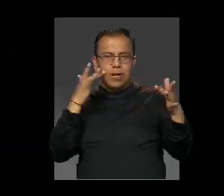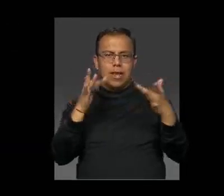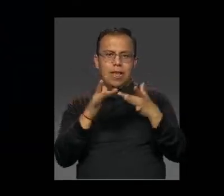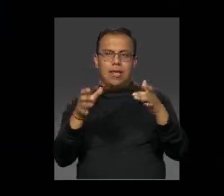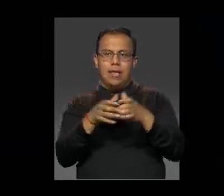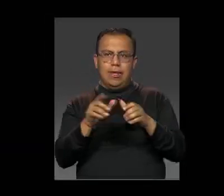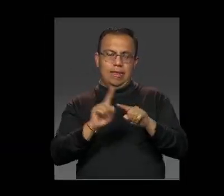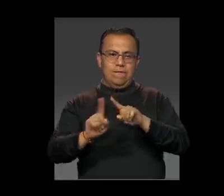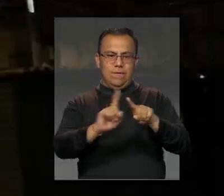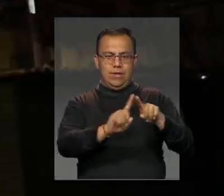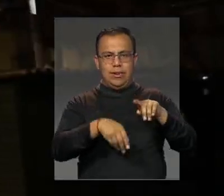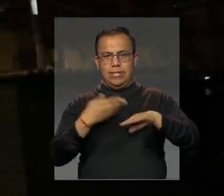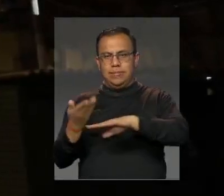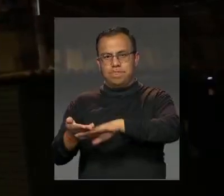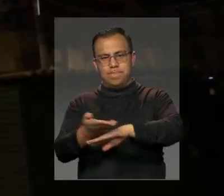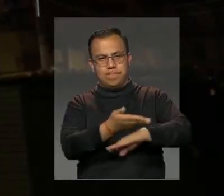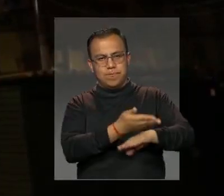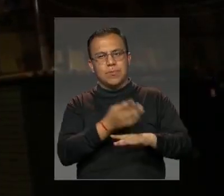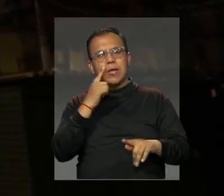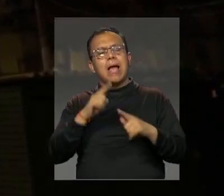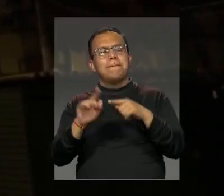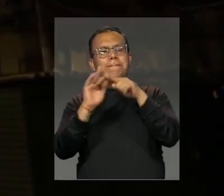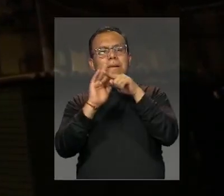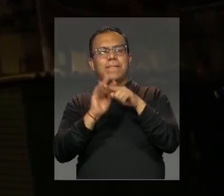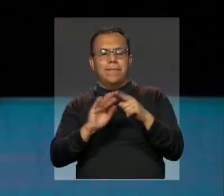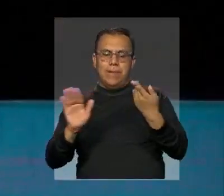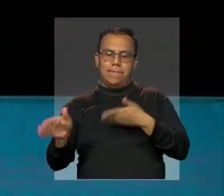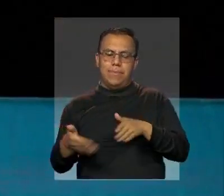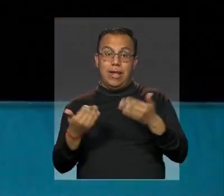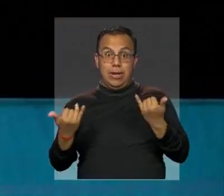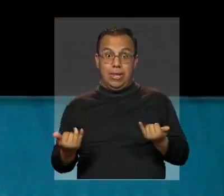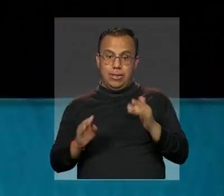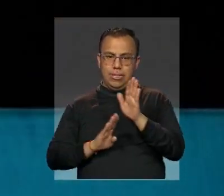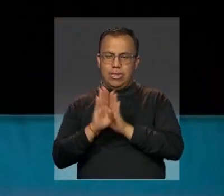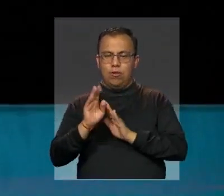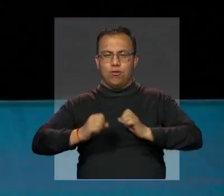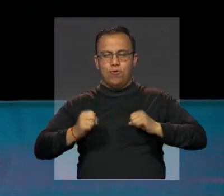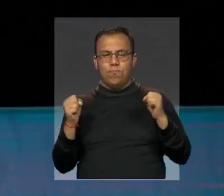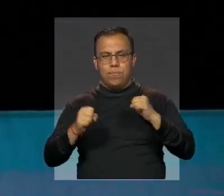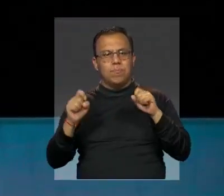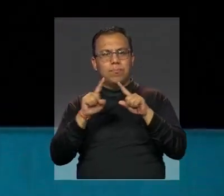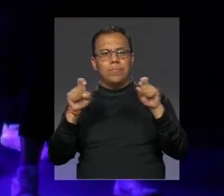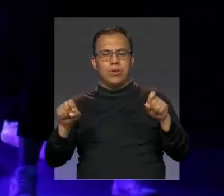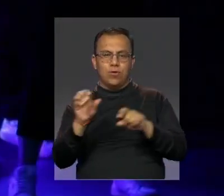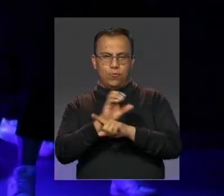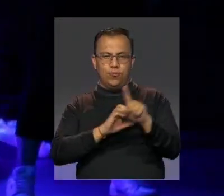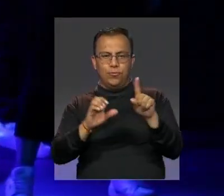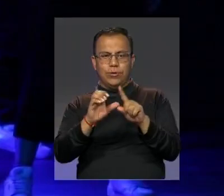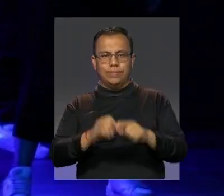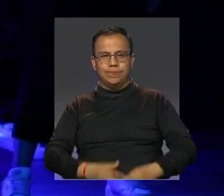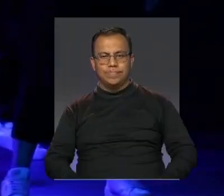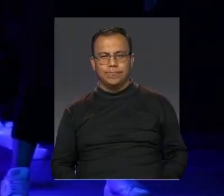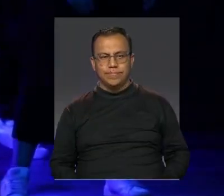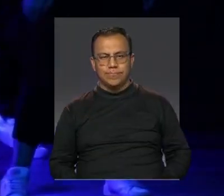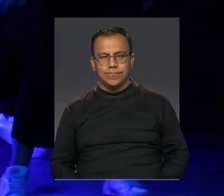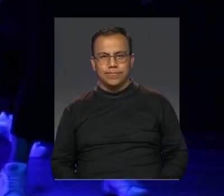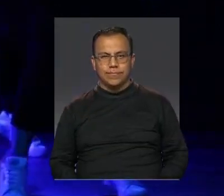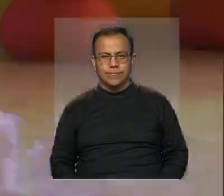del continente y, por supuesto, se aplique en el plan de desarrollo de Bogotá en materia de cultura.